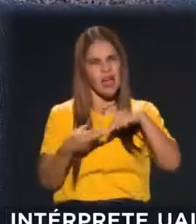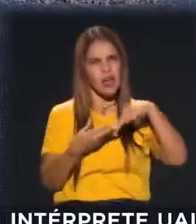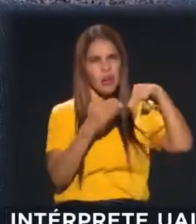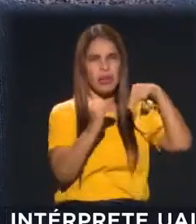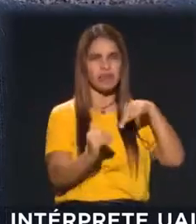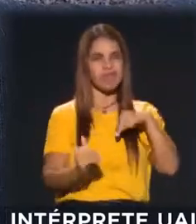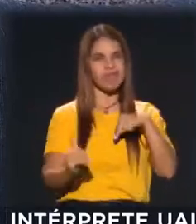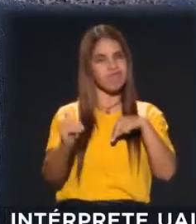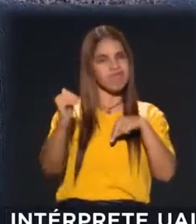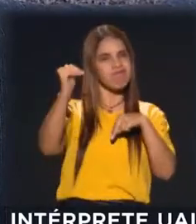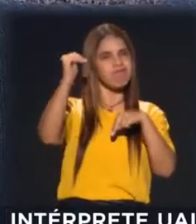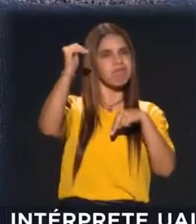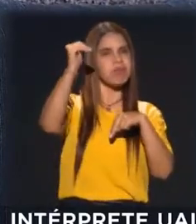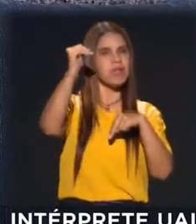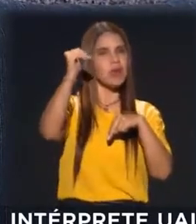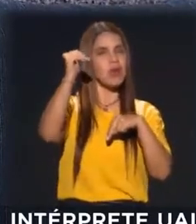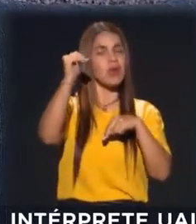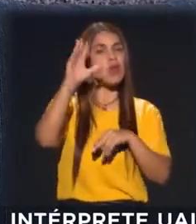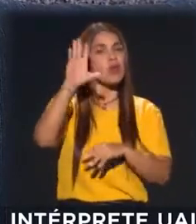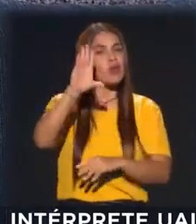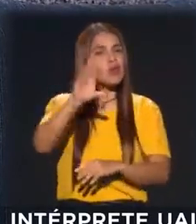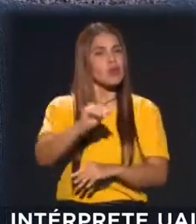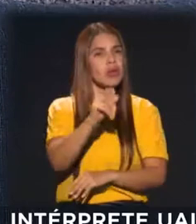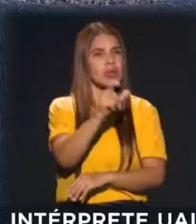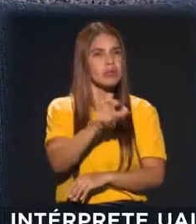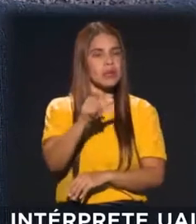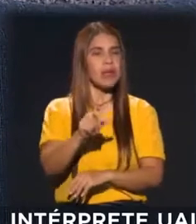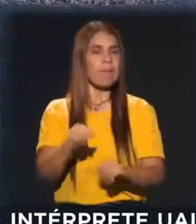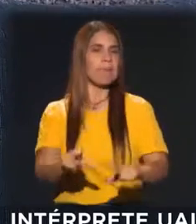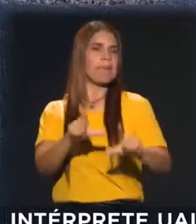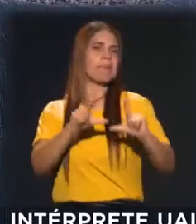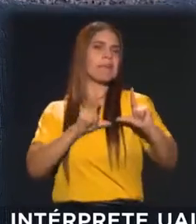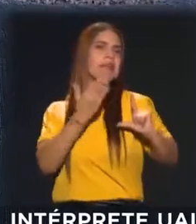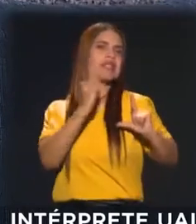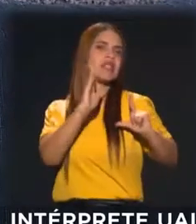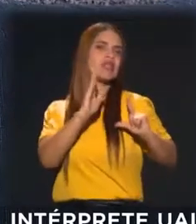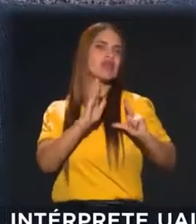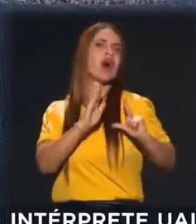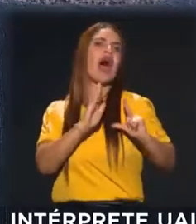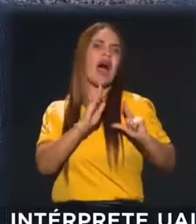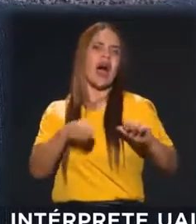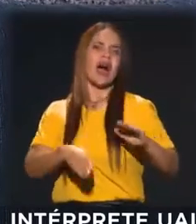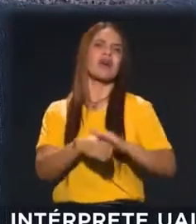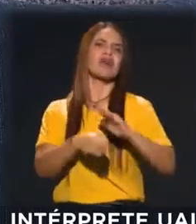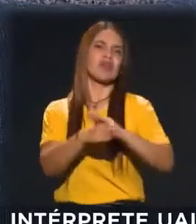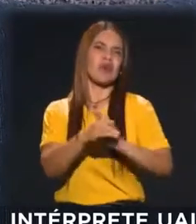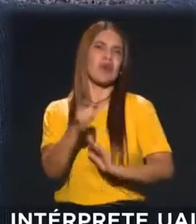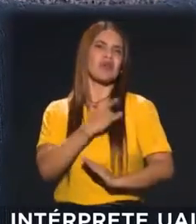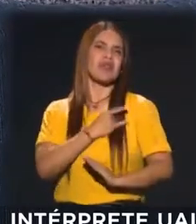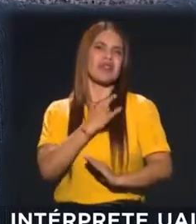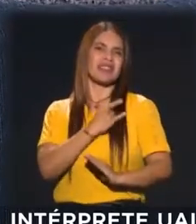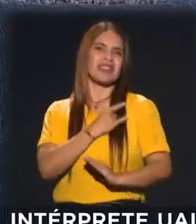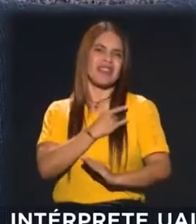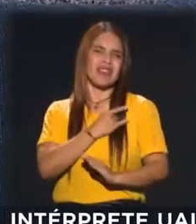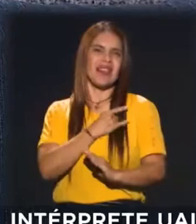superior está exclusivamente para toda esa gente que ha terminado un bachillerato y luego sigue a una formación que